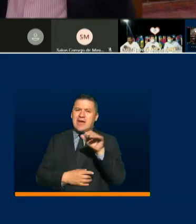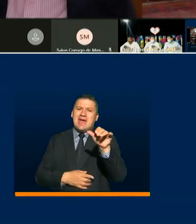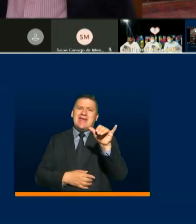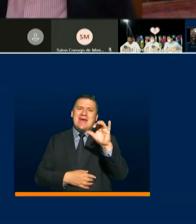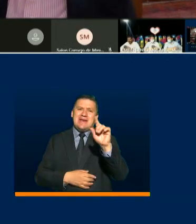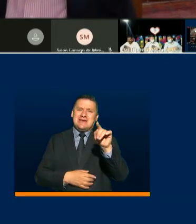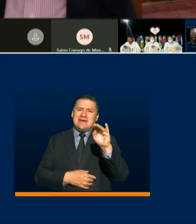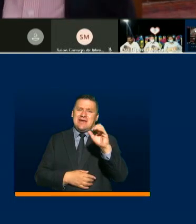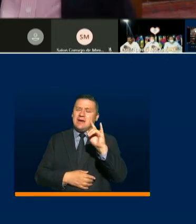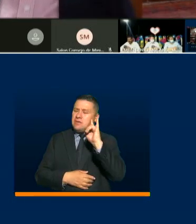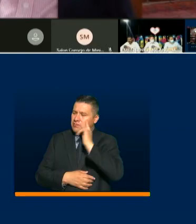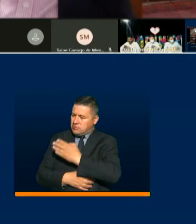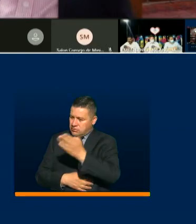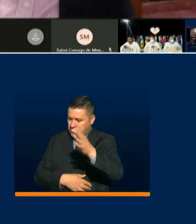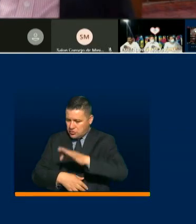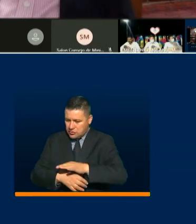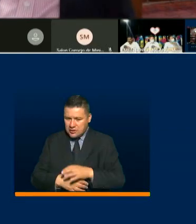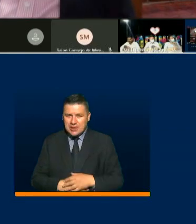Jessica, la escuchamos.